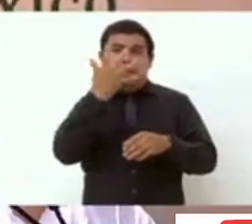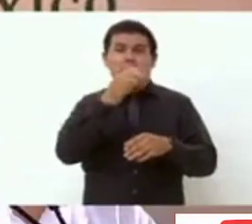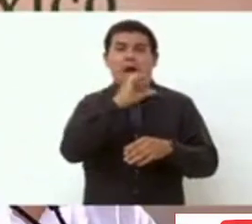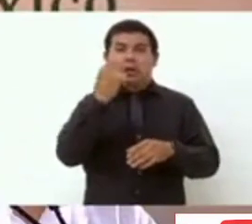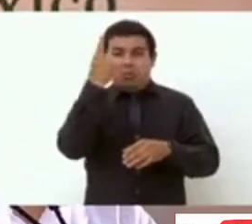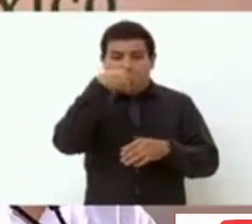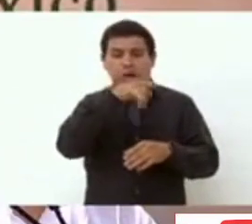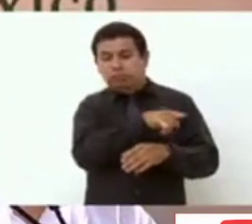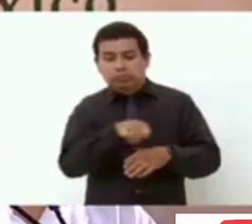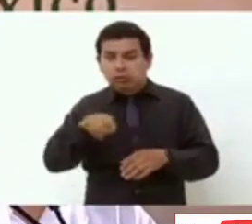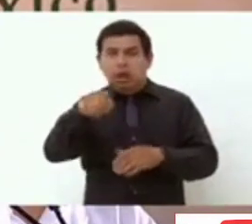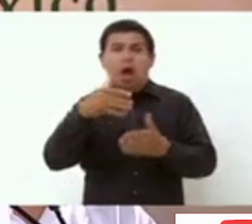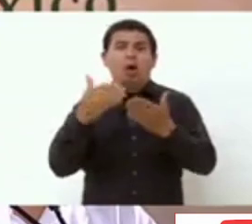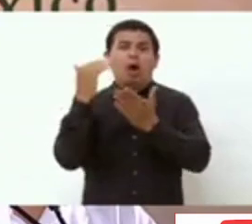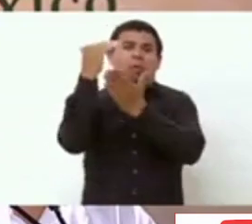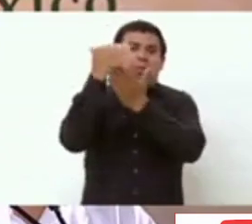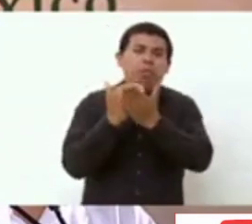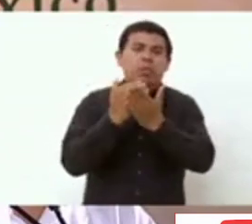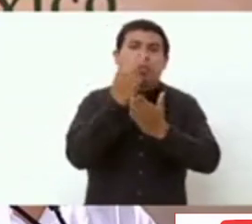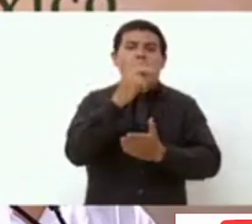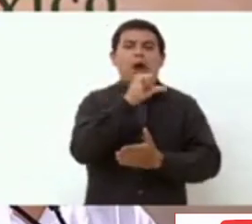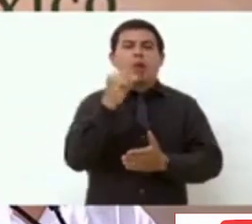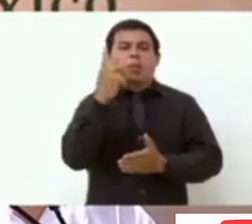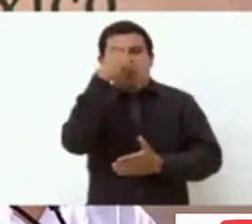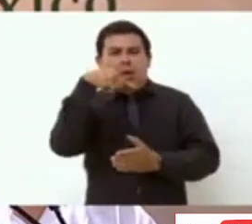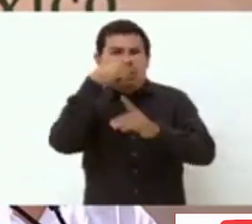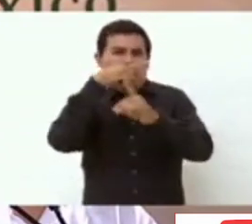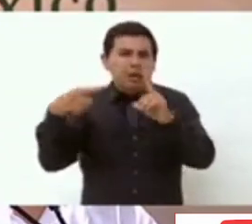Va a estar muy